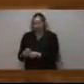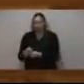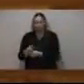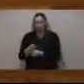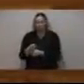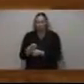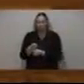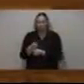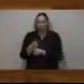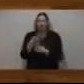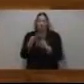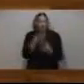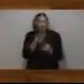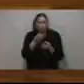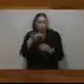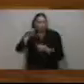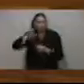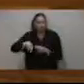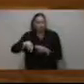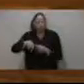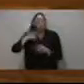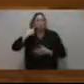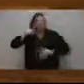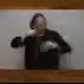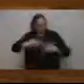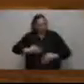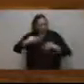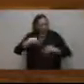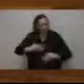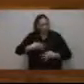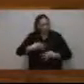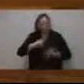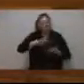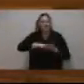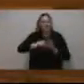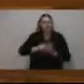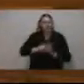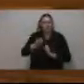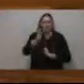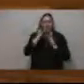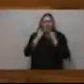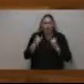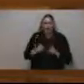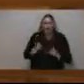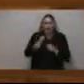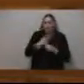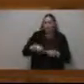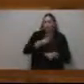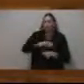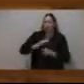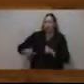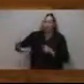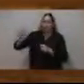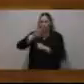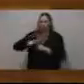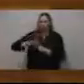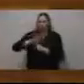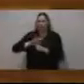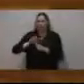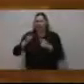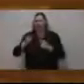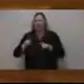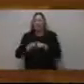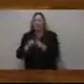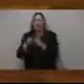estos datos viene a poner de manifiesto que efectivamente un sistema energético nacional, que ya está bien, que tiene incluso infraestructuras gasistas que no están